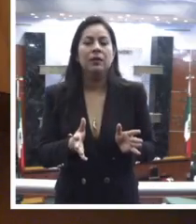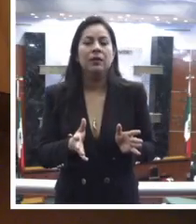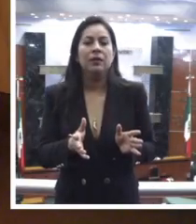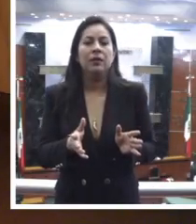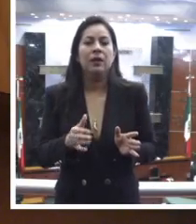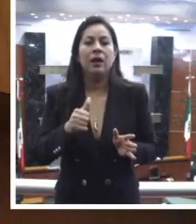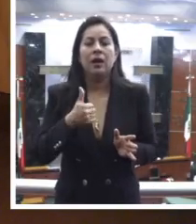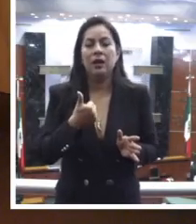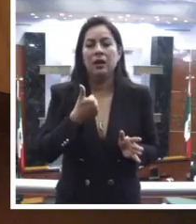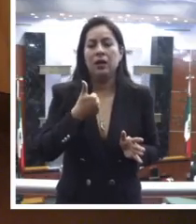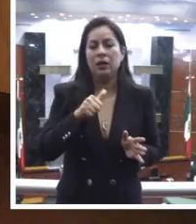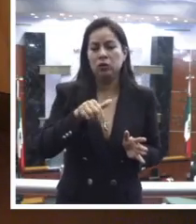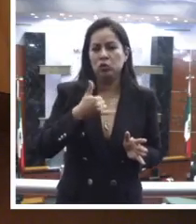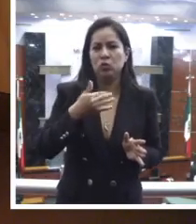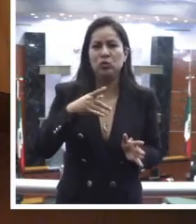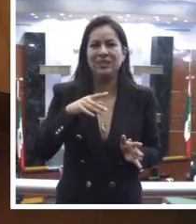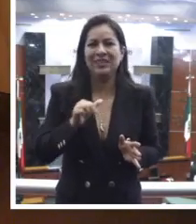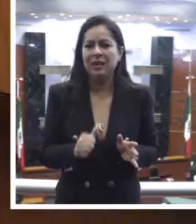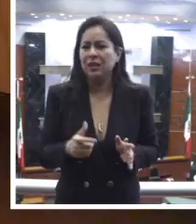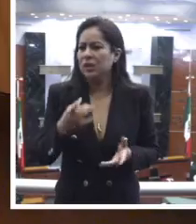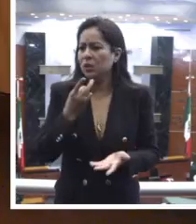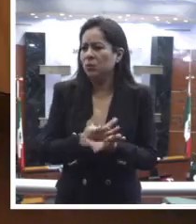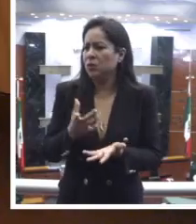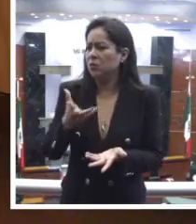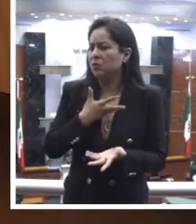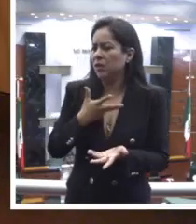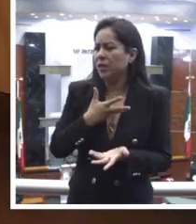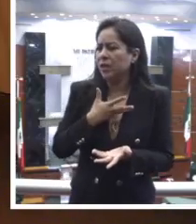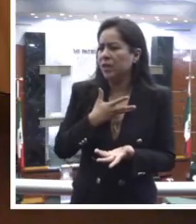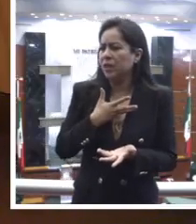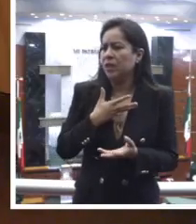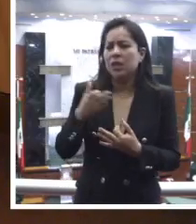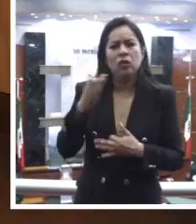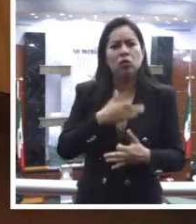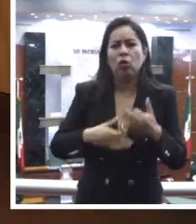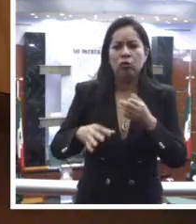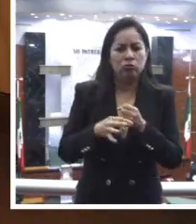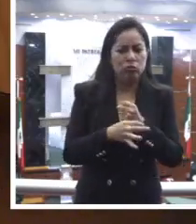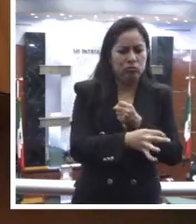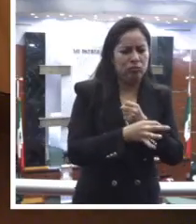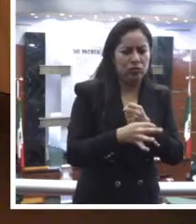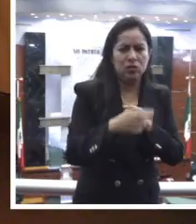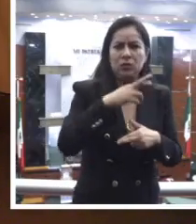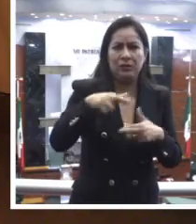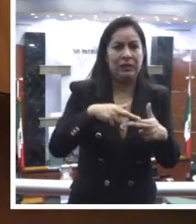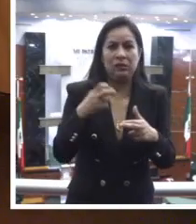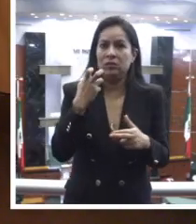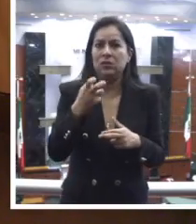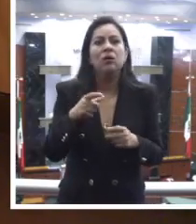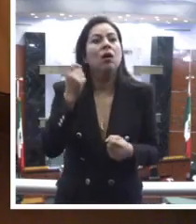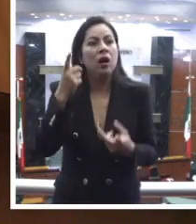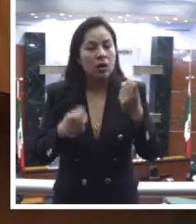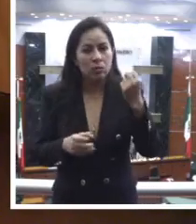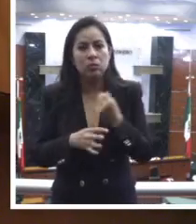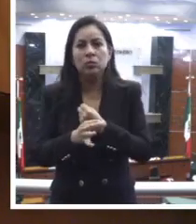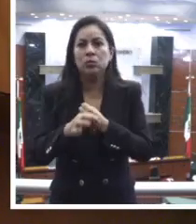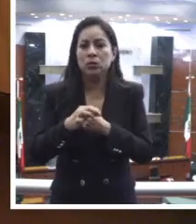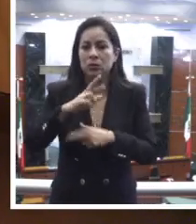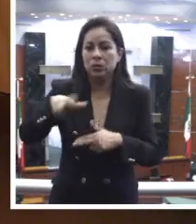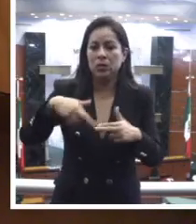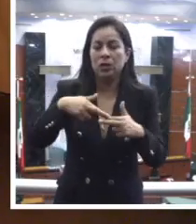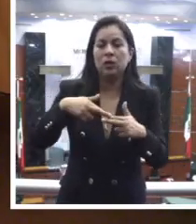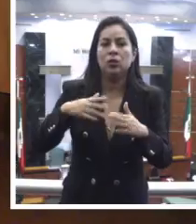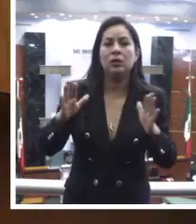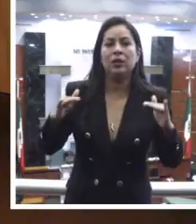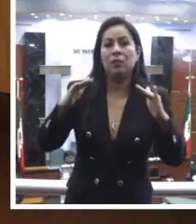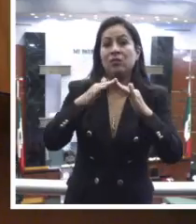de Ayutla de los Libres, que no solamente atiende la franja de todos los municipios de esta región, sino también algunos municipios de la región de